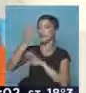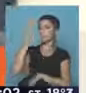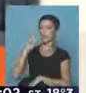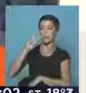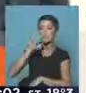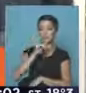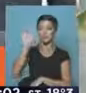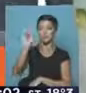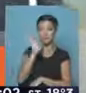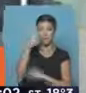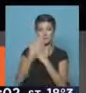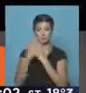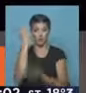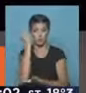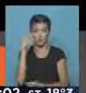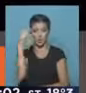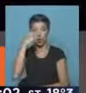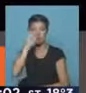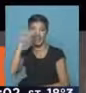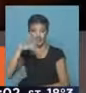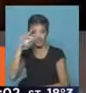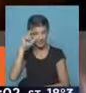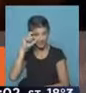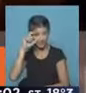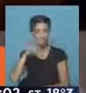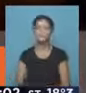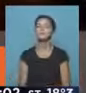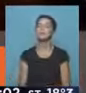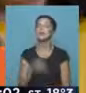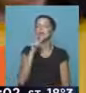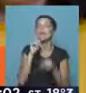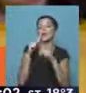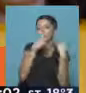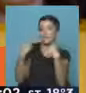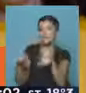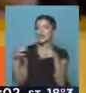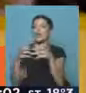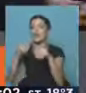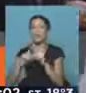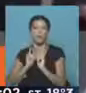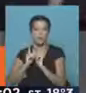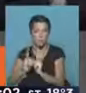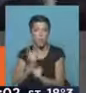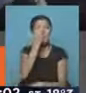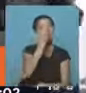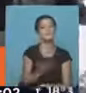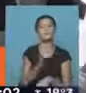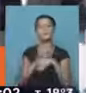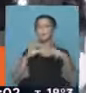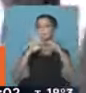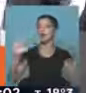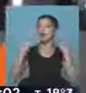de Hollande. Proponiéndose como una alternativa a los partidos tradicionales, Macron se presenta como un liberal en lo